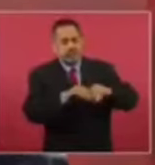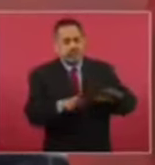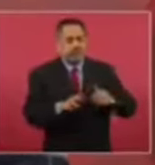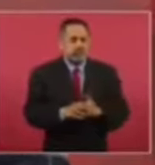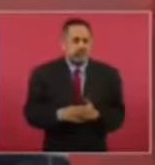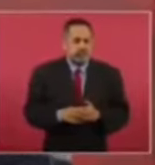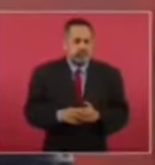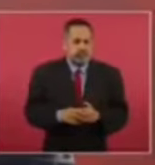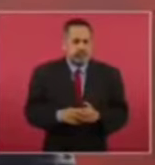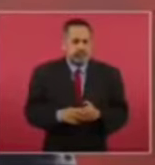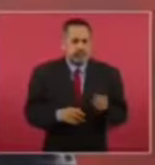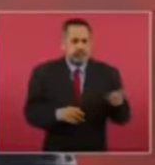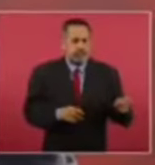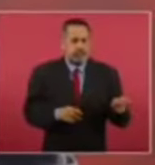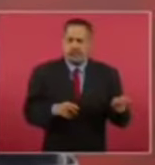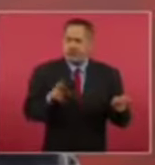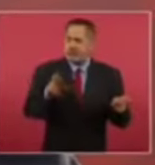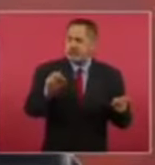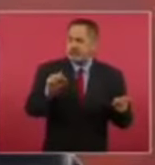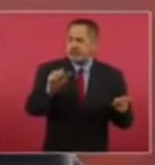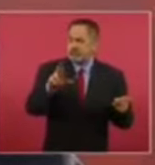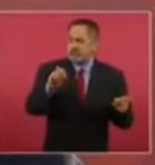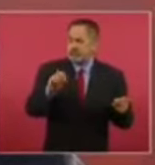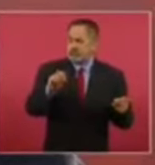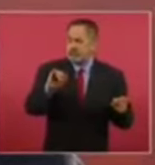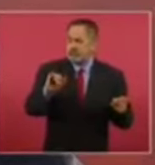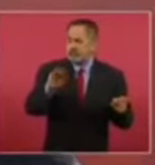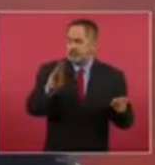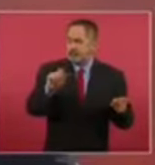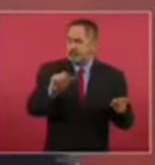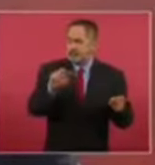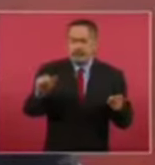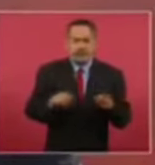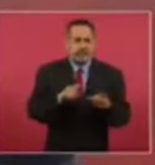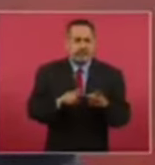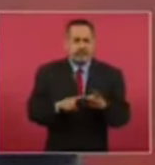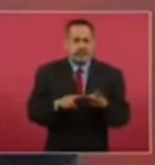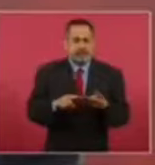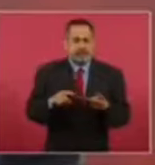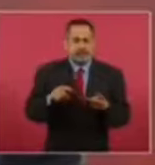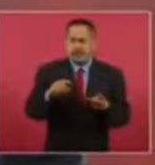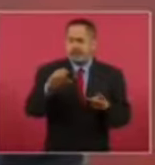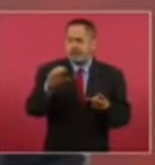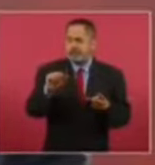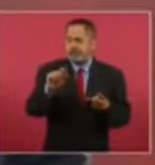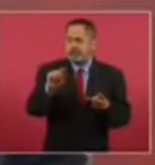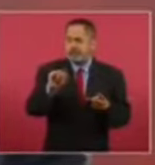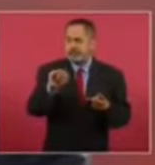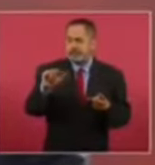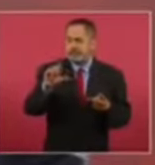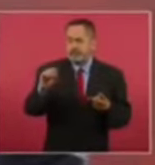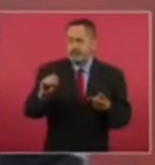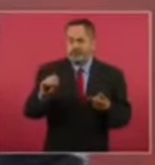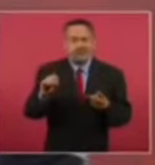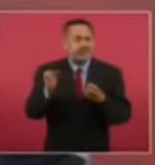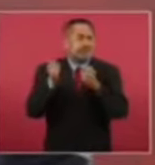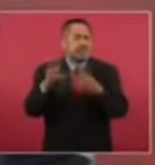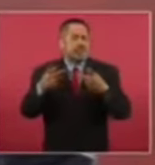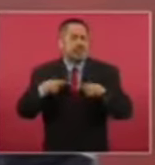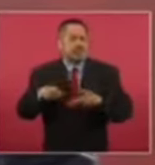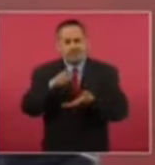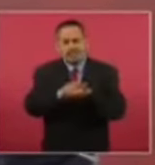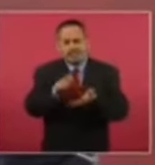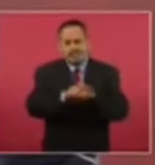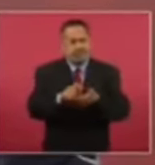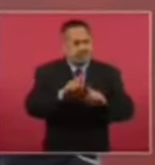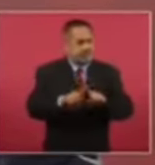Escribía ahí doña Rosario Ibarra, el ingeniero Alberto Castillo, muchos dirigentes